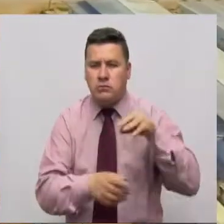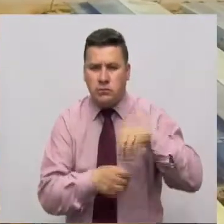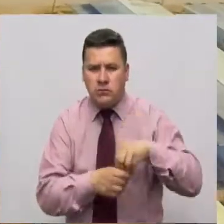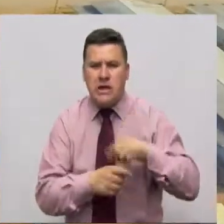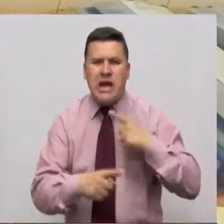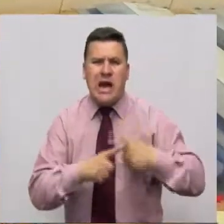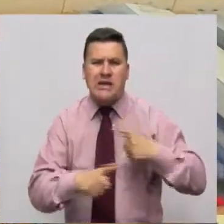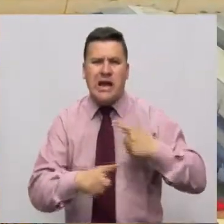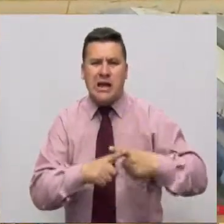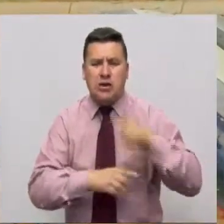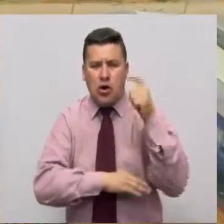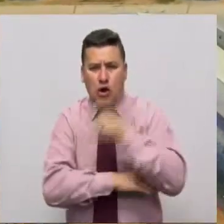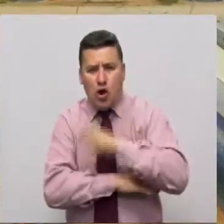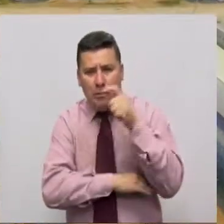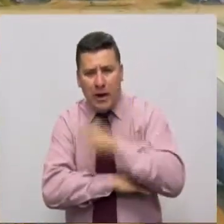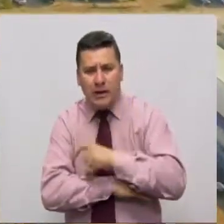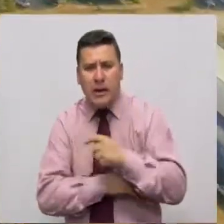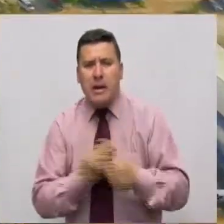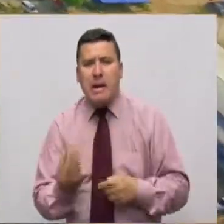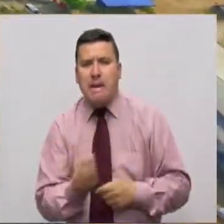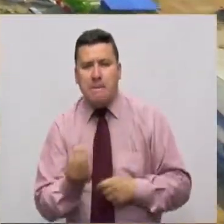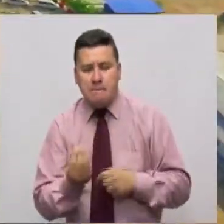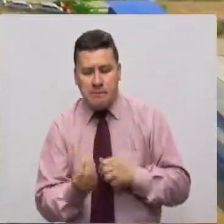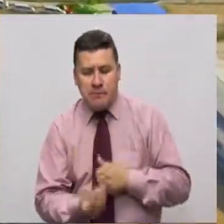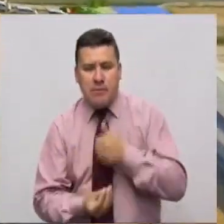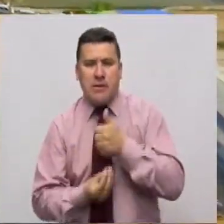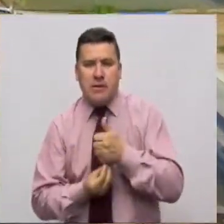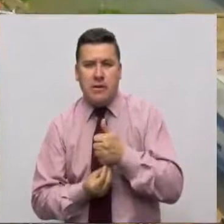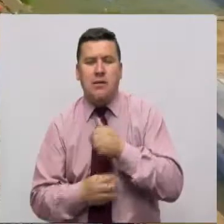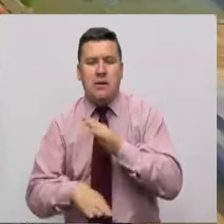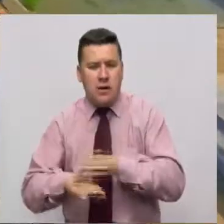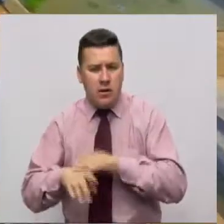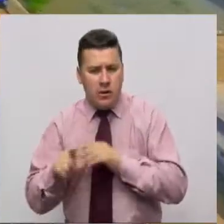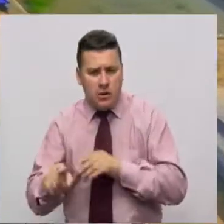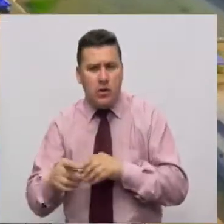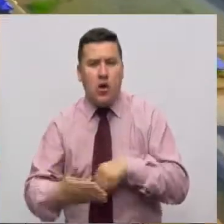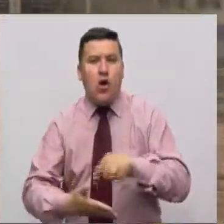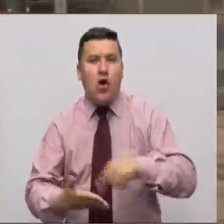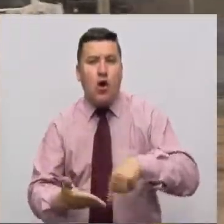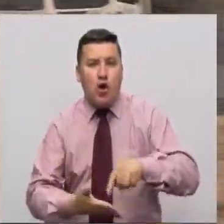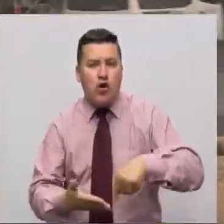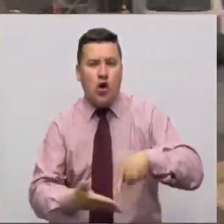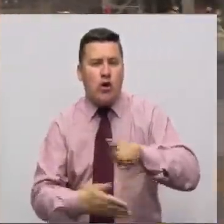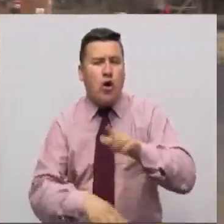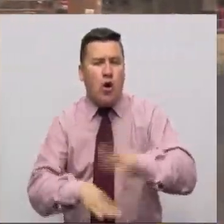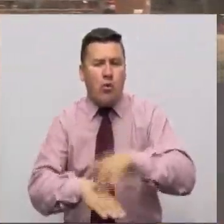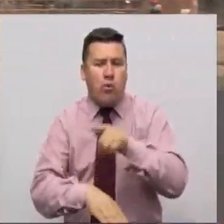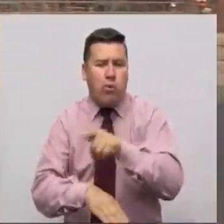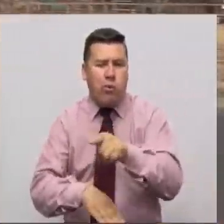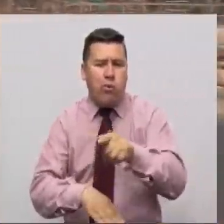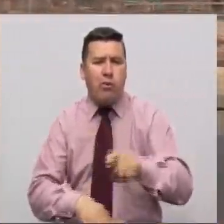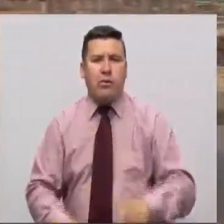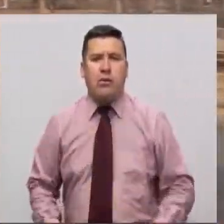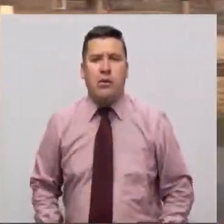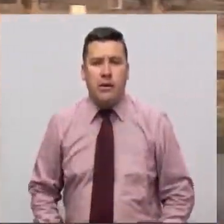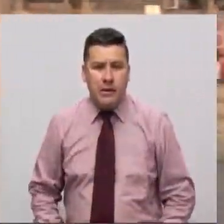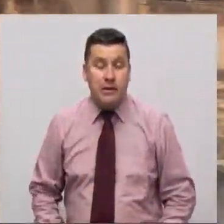proyecto, incluidos exfuncionarios de Ecopetrol, miembros de la Junta Directiva de la Refinería y contratistas, entre